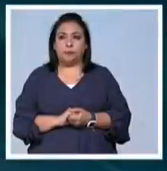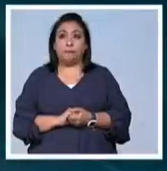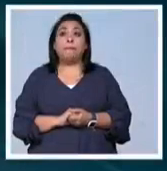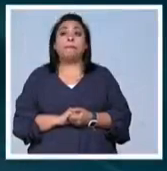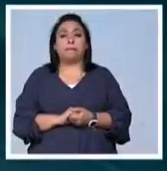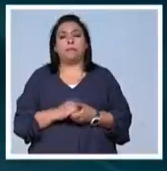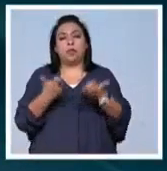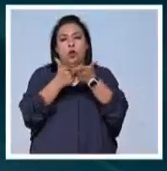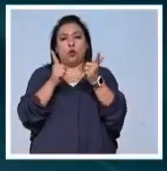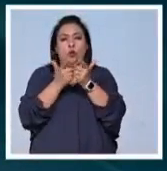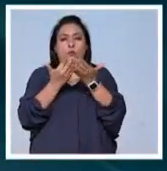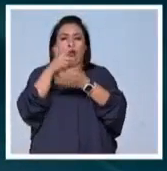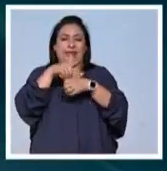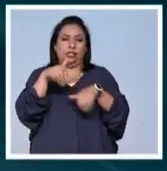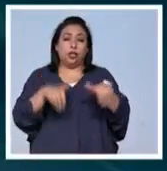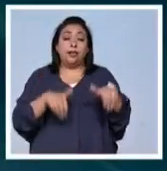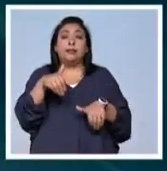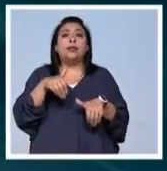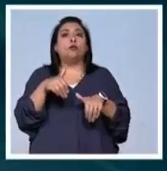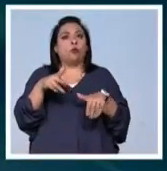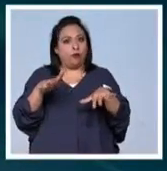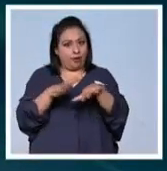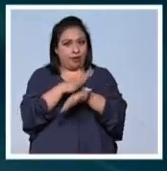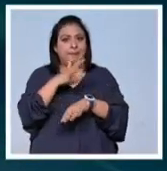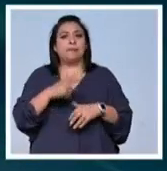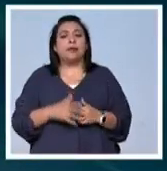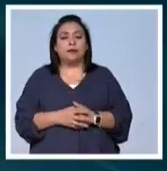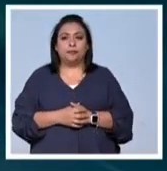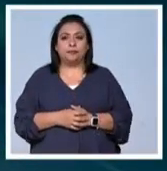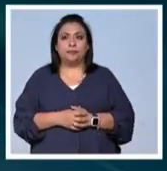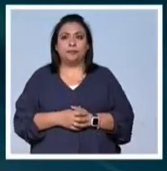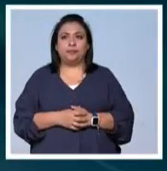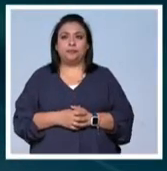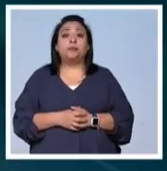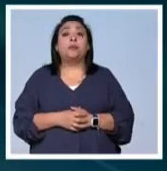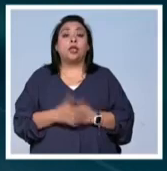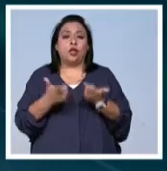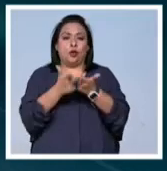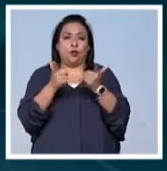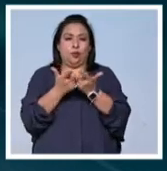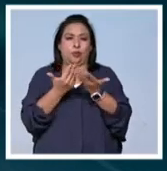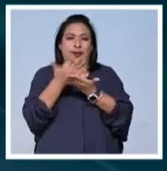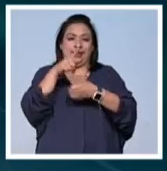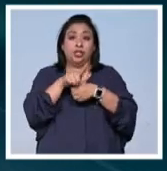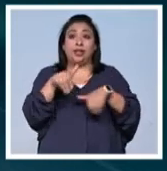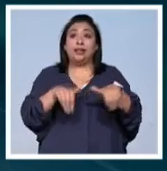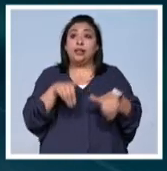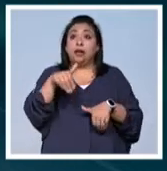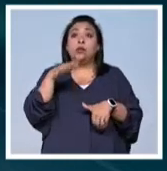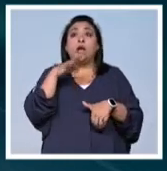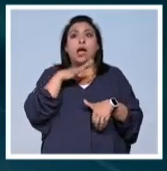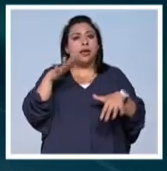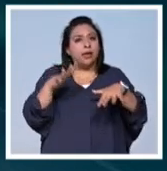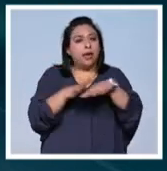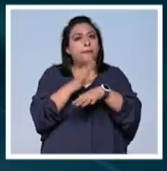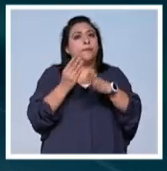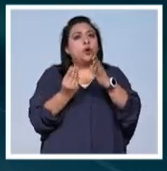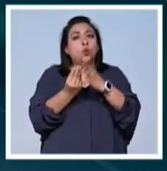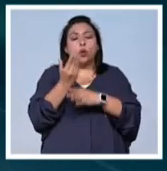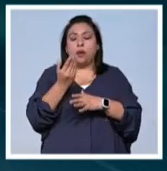la compañía Nacional de teatro se renueva la compañía Nacional de teatro realizó una renovación